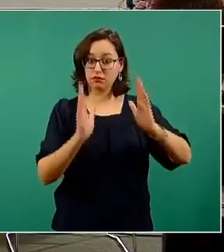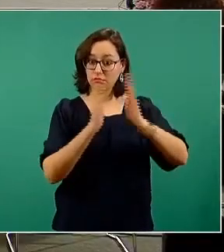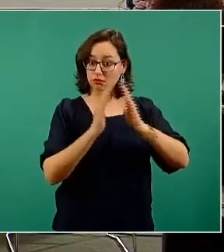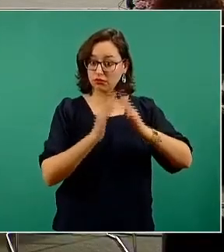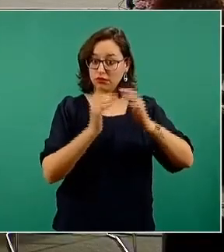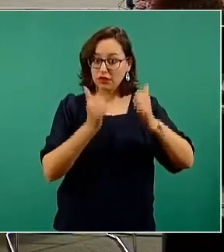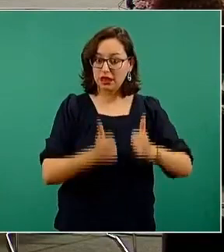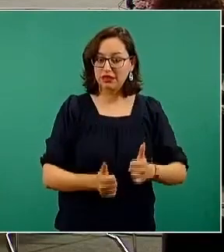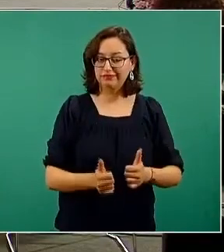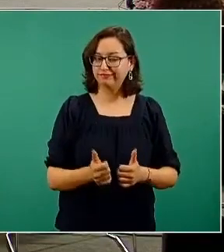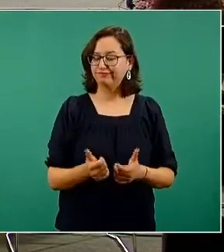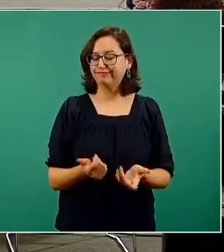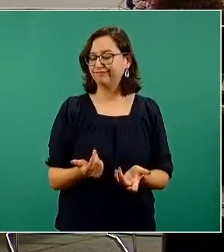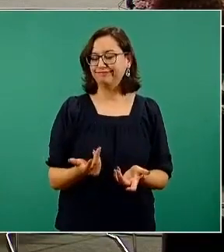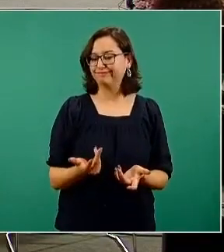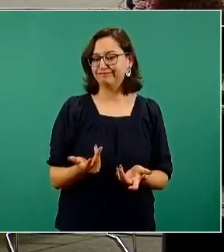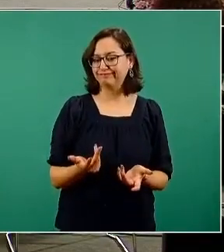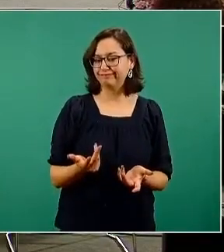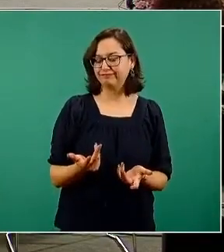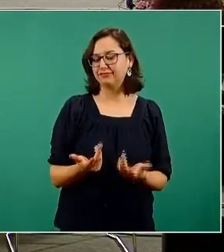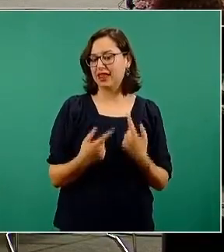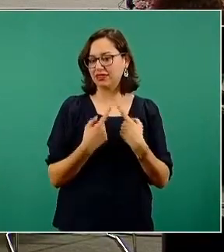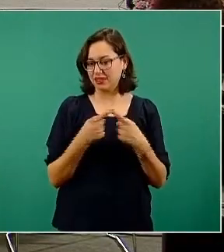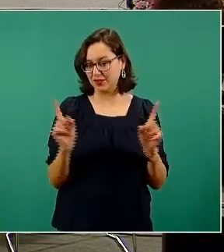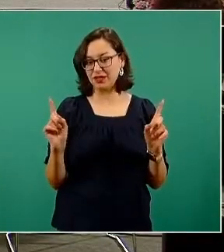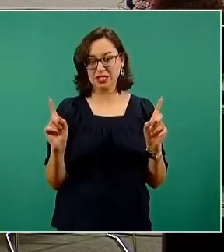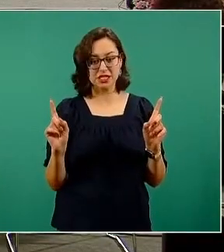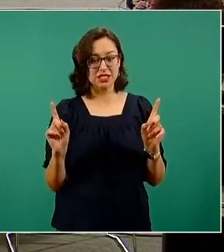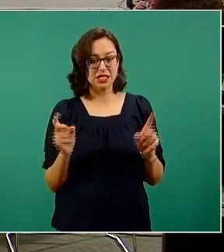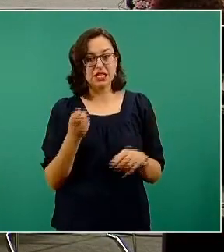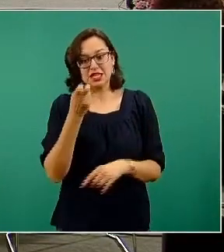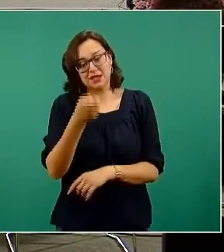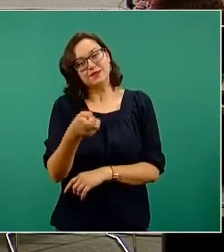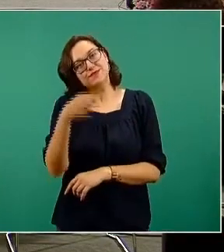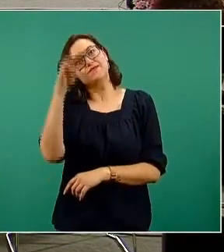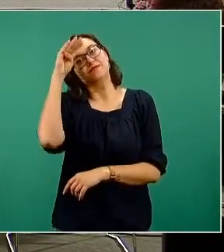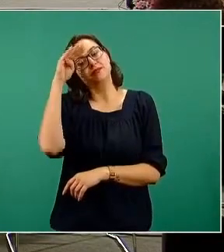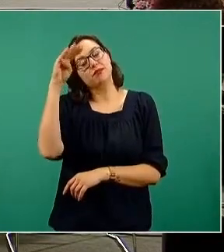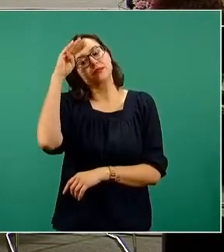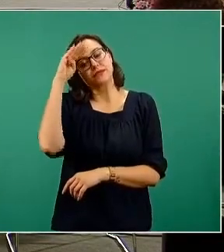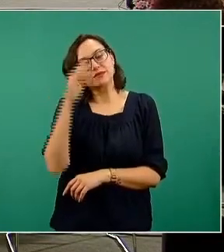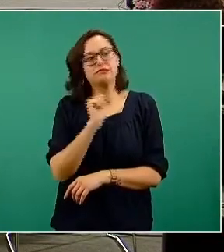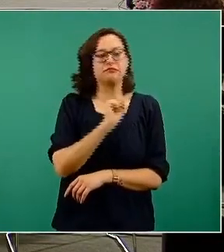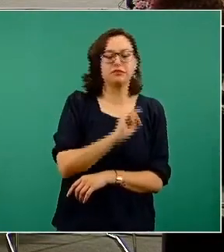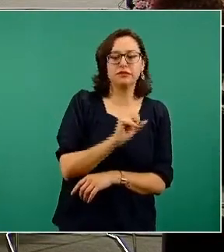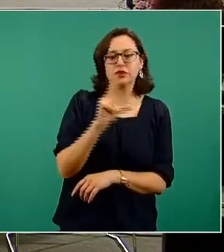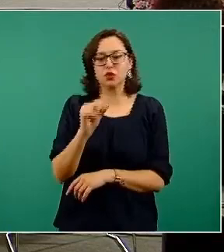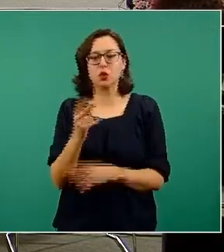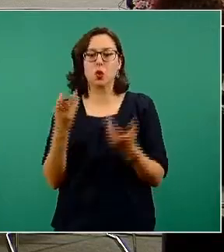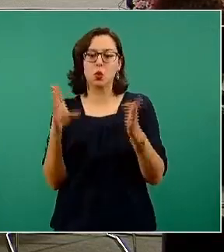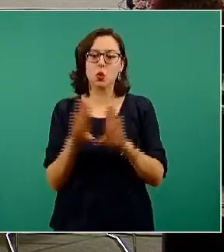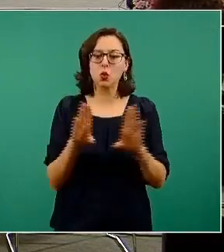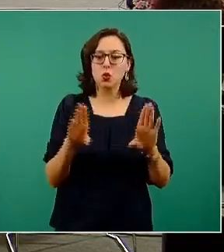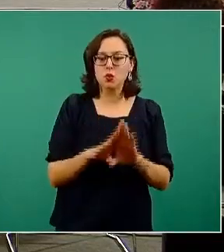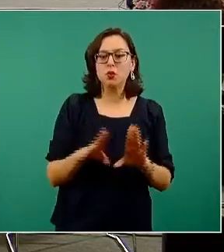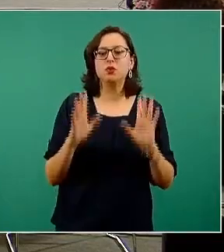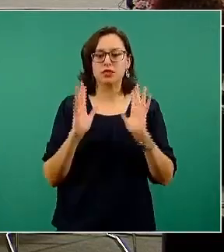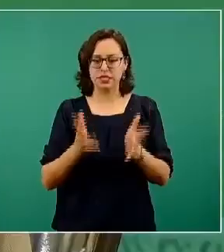la Semana Santa, ¿no? Entonces, por eso estamos definiendo y hay un grupo de trabajo para hacer una